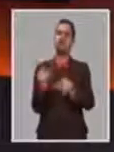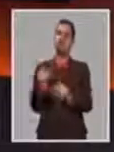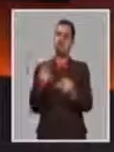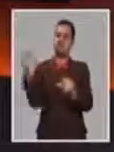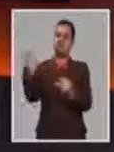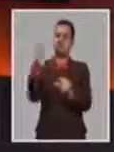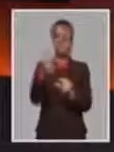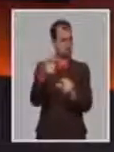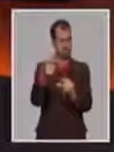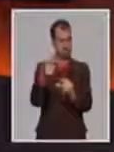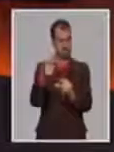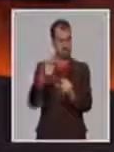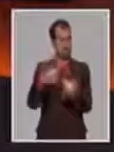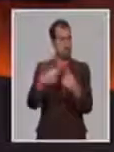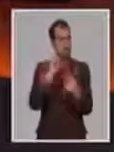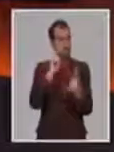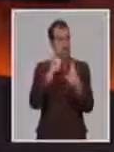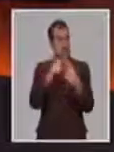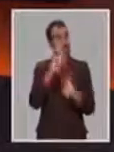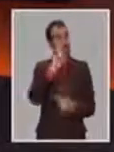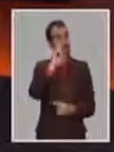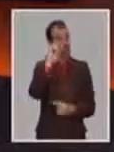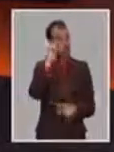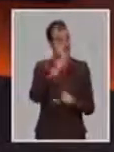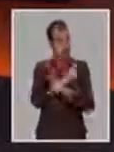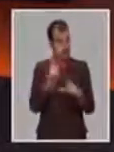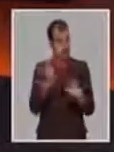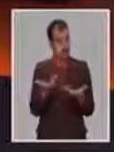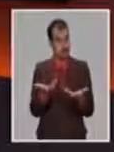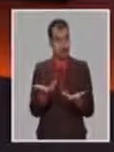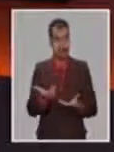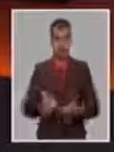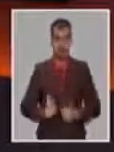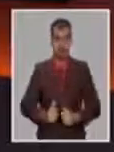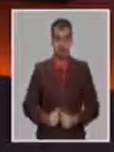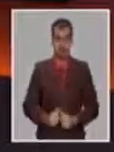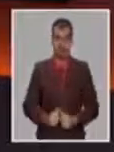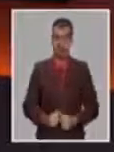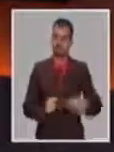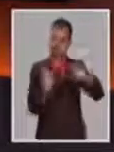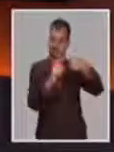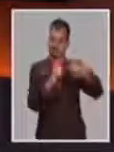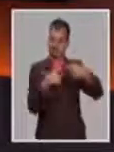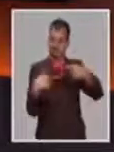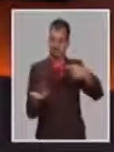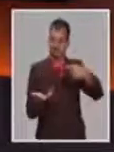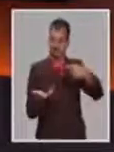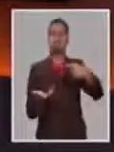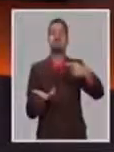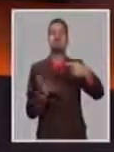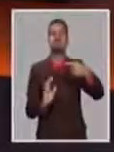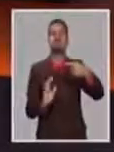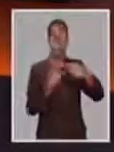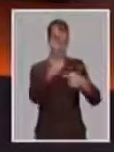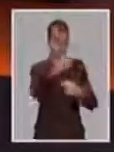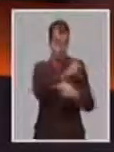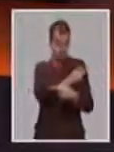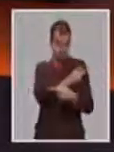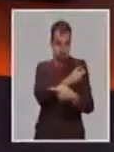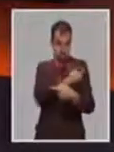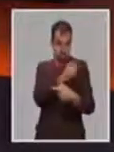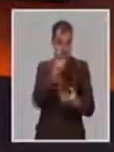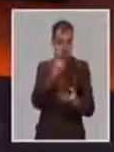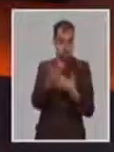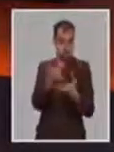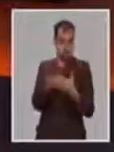Es compleja porque tenemos retos importantes científicos, y uno es poder demostrar que realmente el candidato